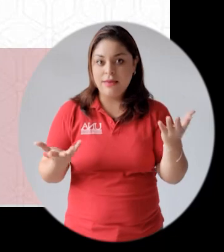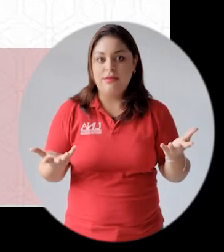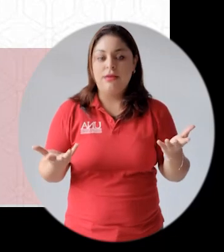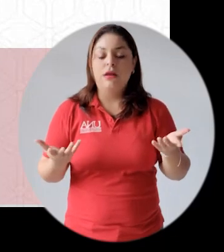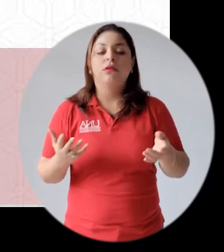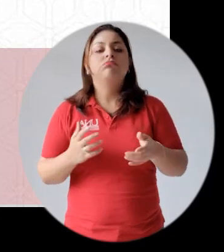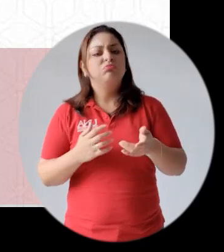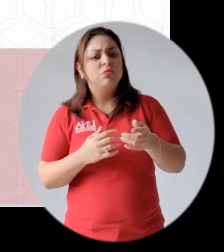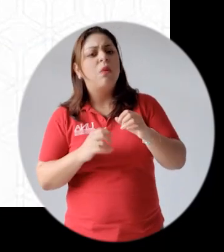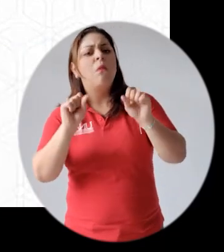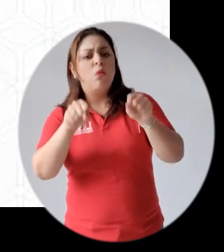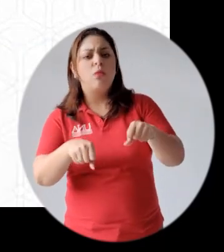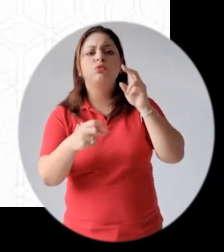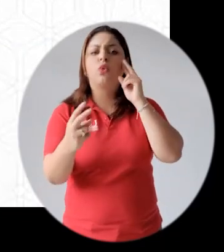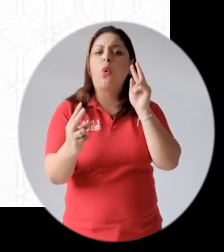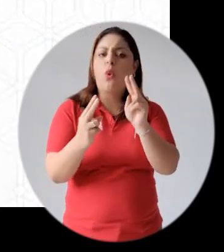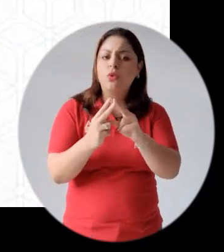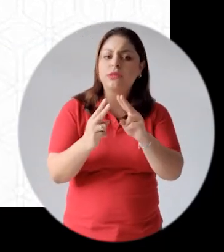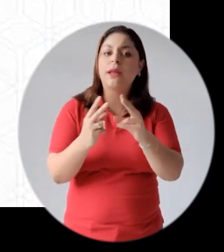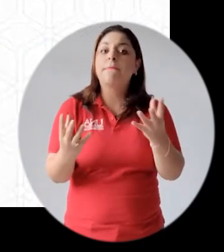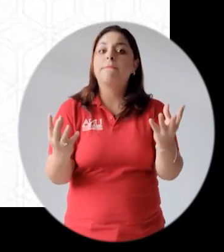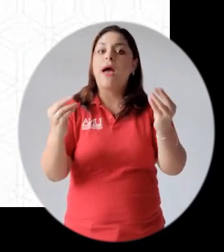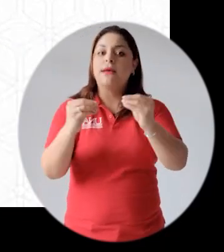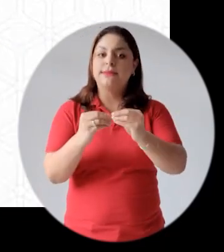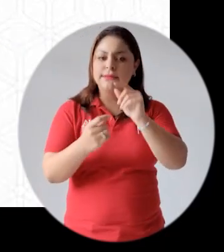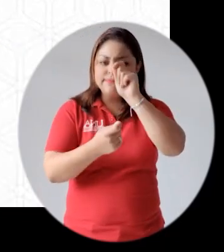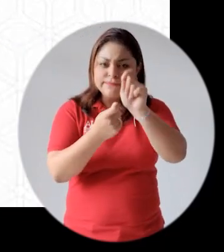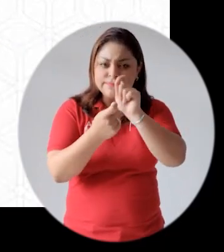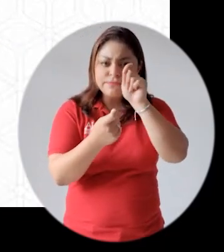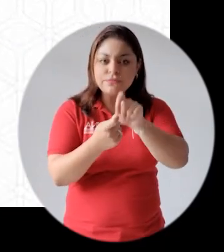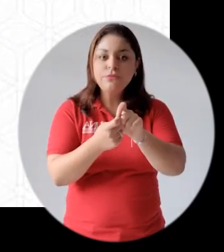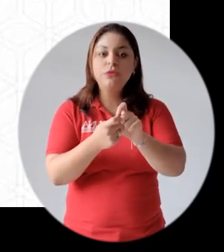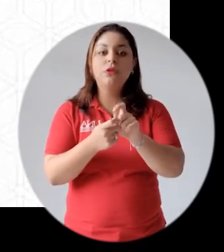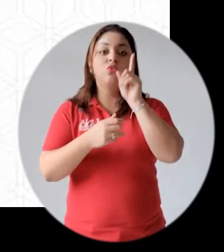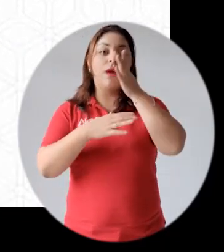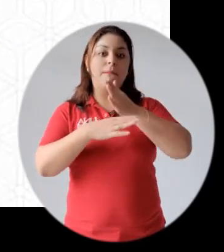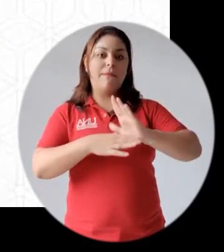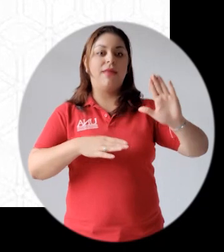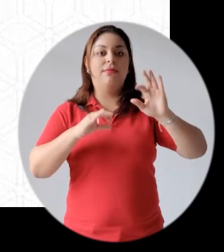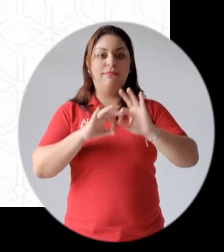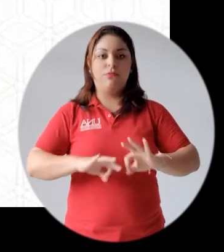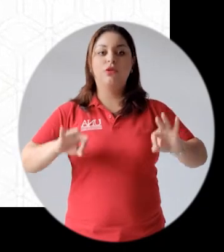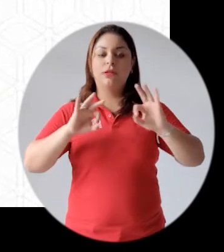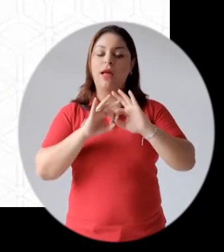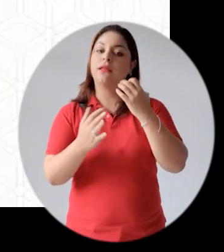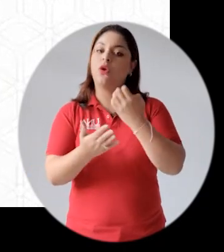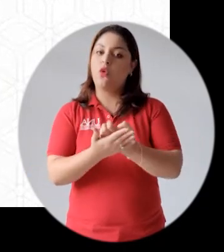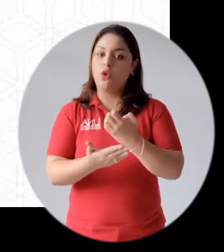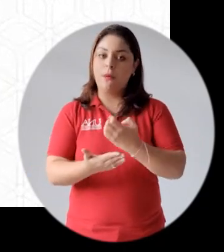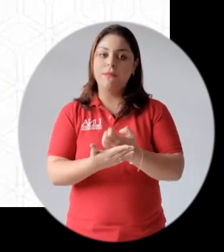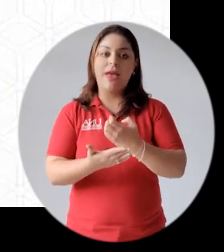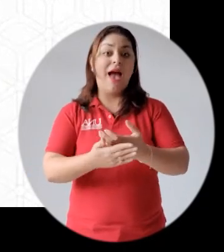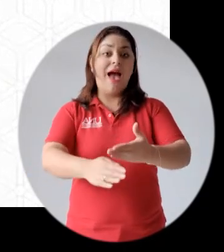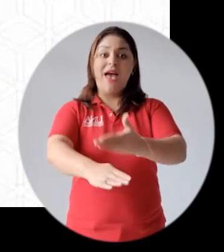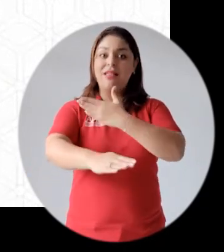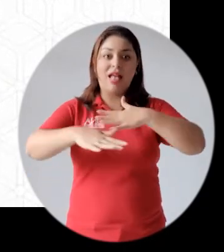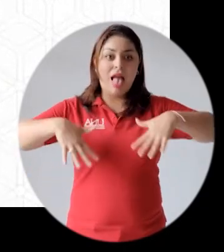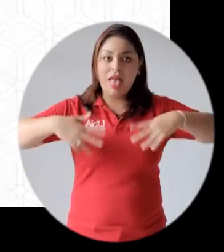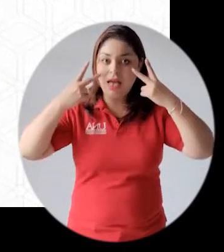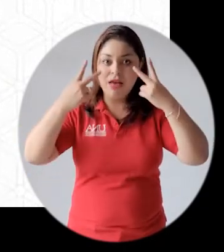nos permiten conocer con mucha más precisión una parte importante de la economía que estaba